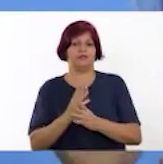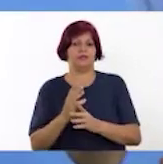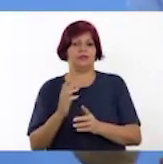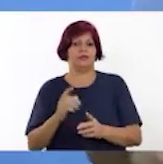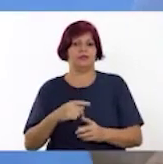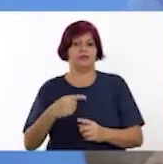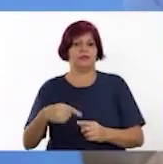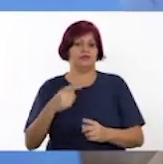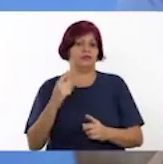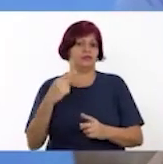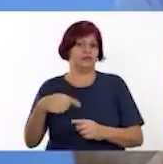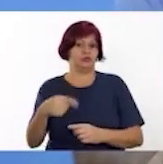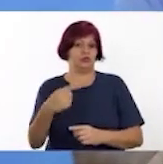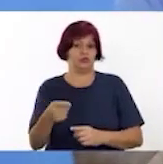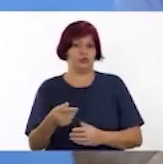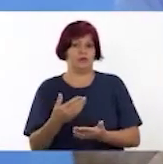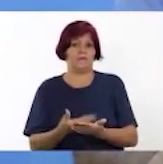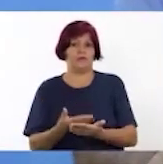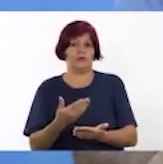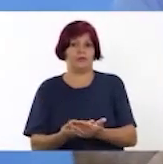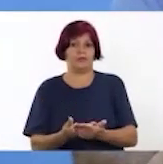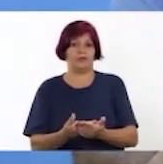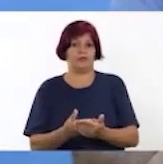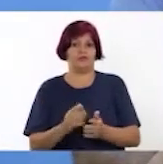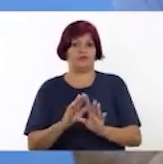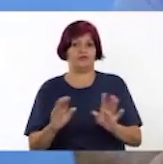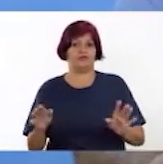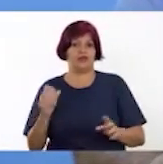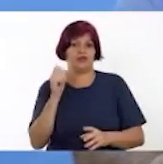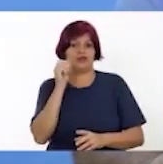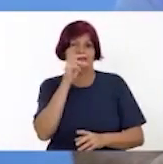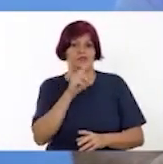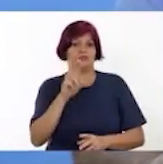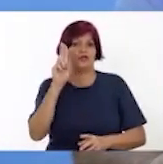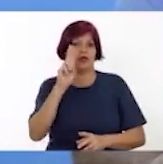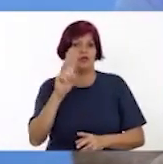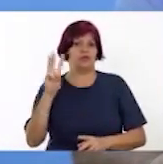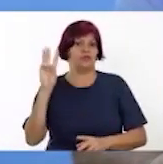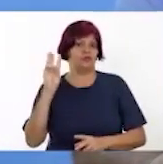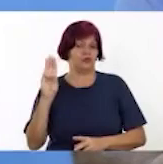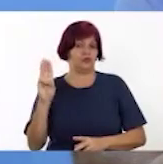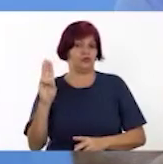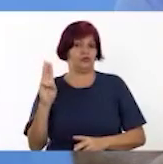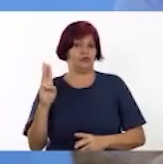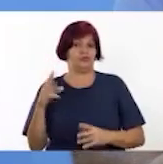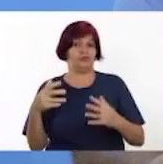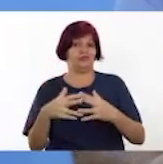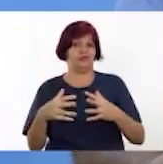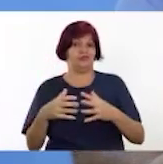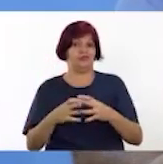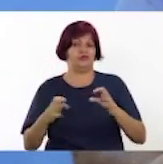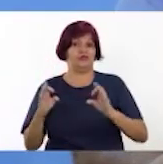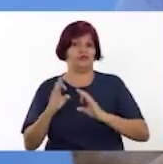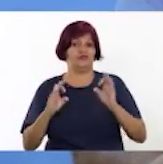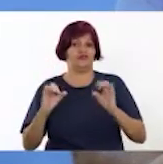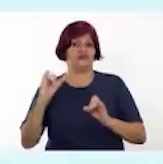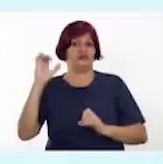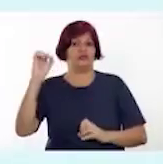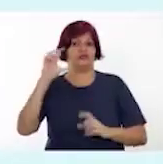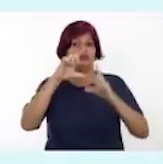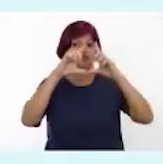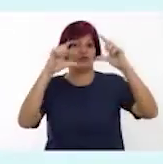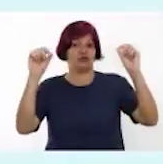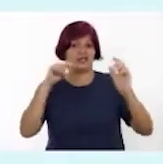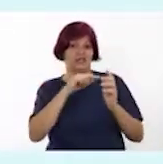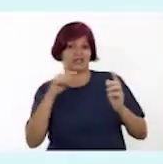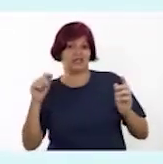regular, donde estamos proponiendo, ya en la culminación de la unidad número 3, relativas a funciones en ecuaciones lineales y